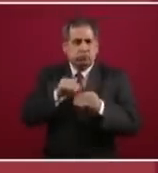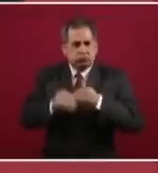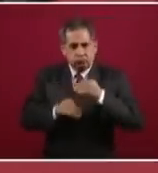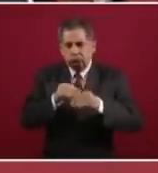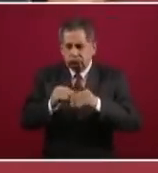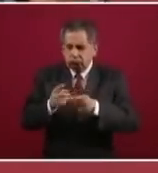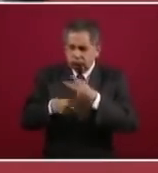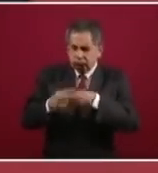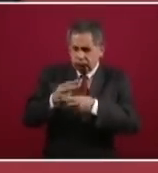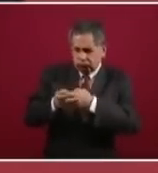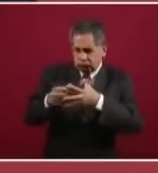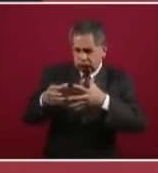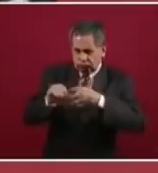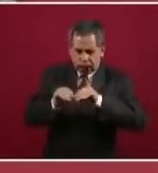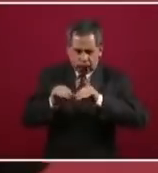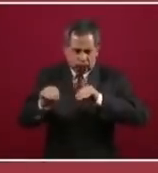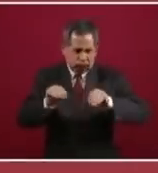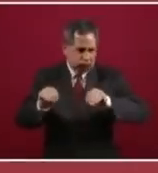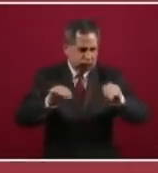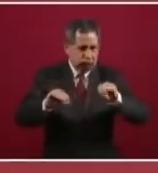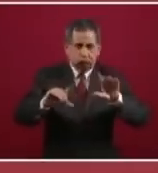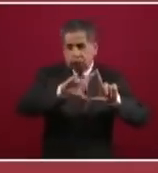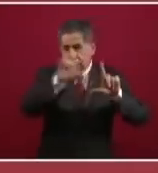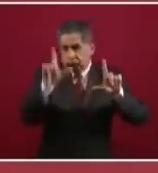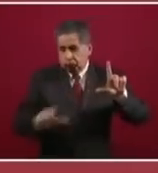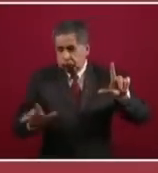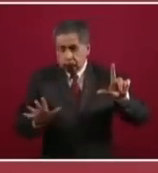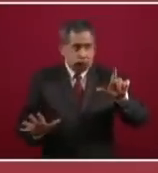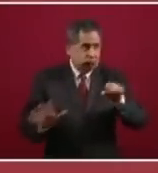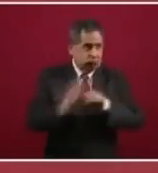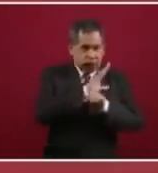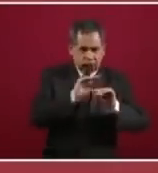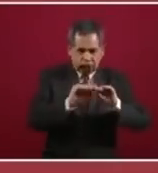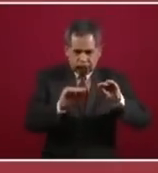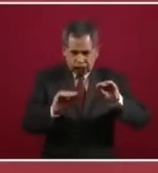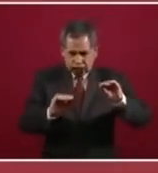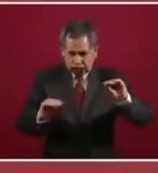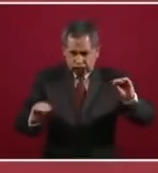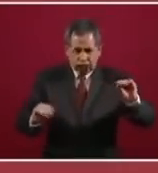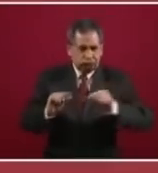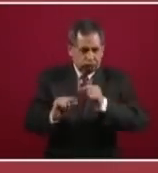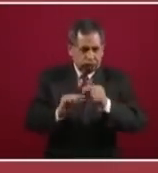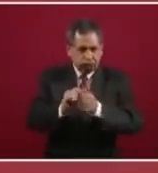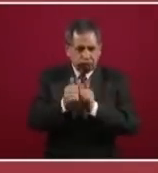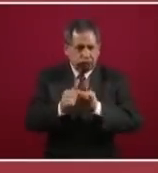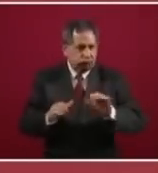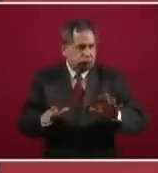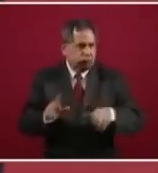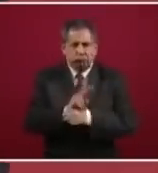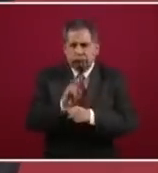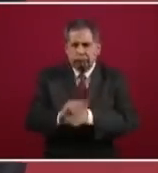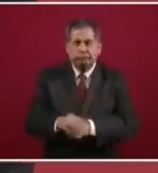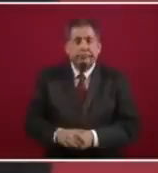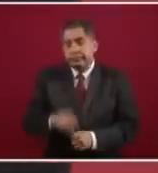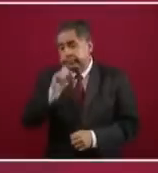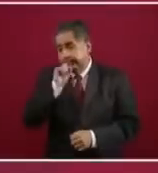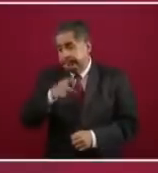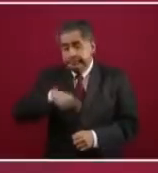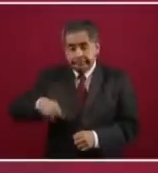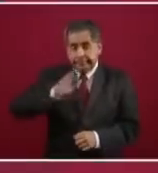para distribuir la Guardia Nacional en todo el territorio. Además, hay un